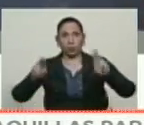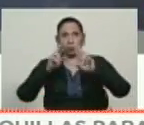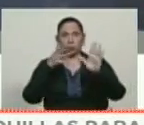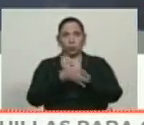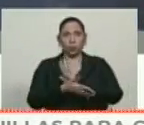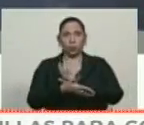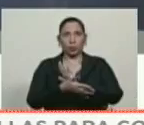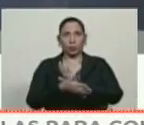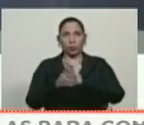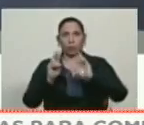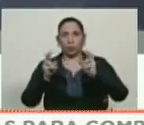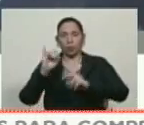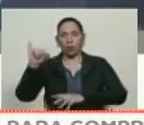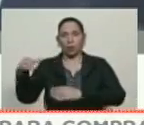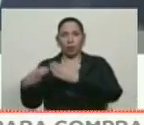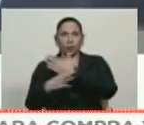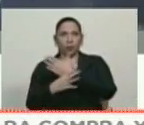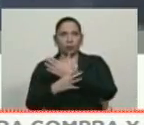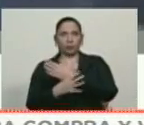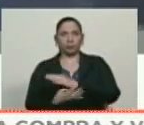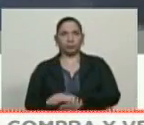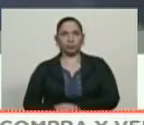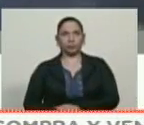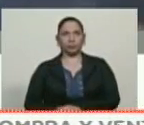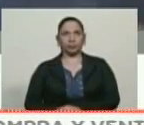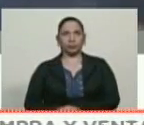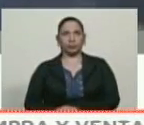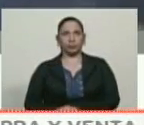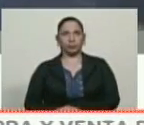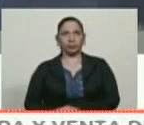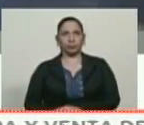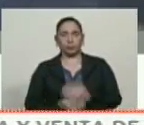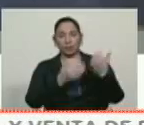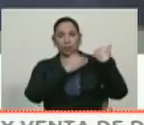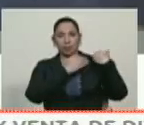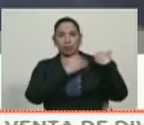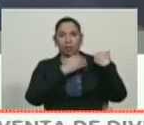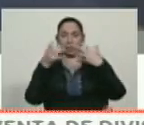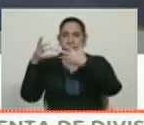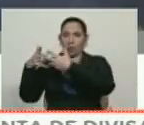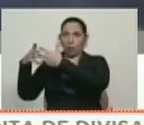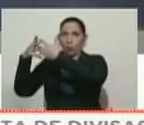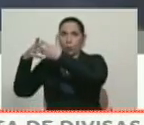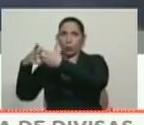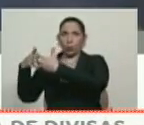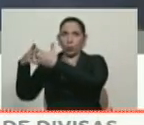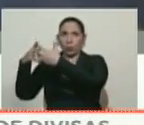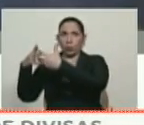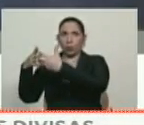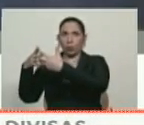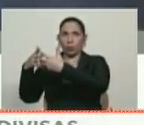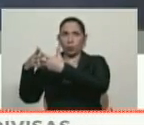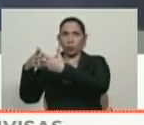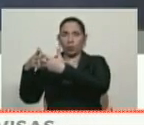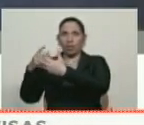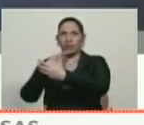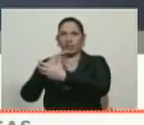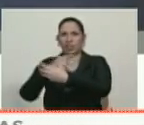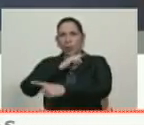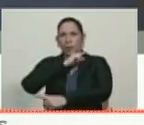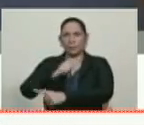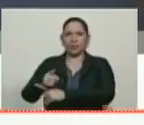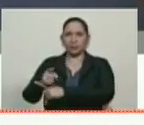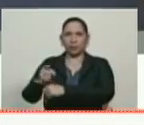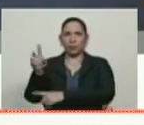el asunto de Juan Guaidó, porque el representante de Estados Unidos, el señor Abrams, incluso amenazó a Venezuela